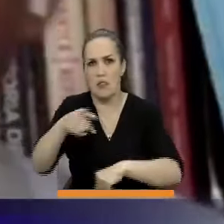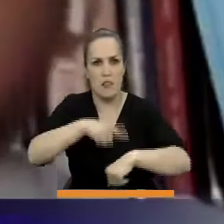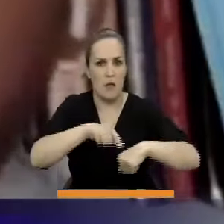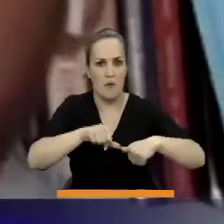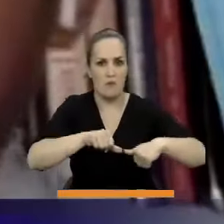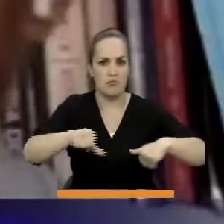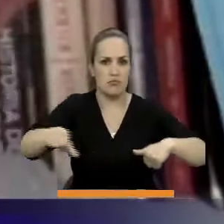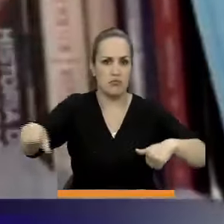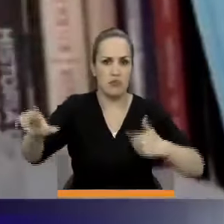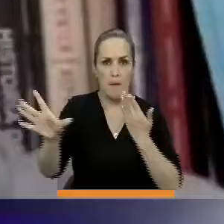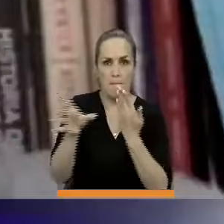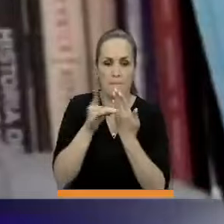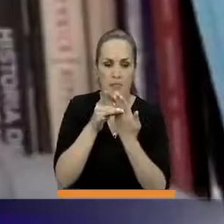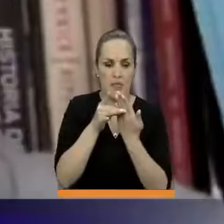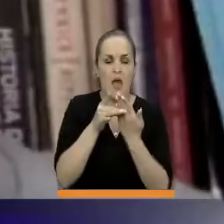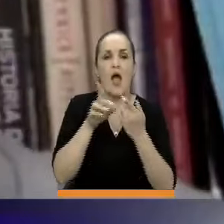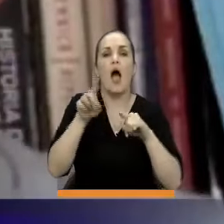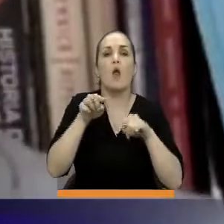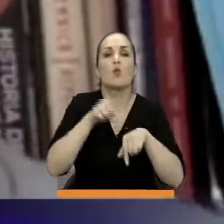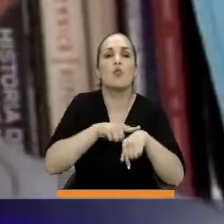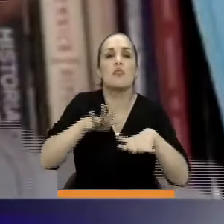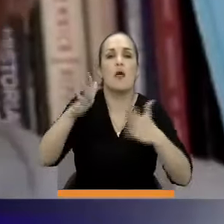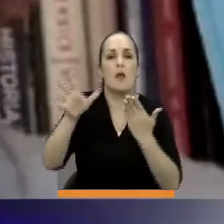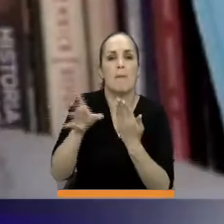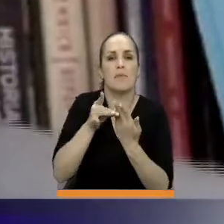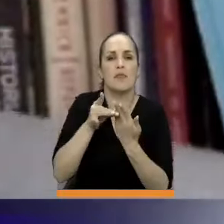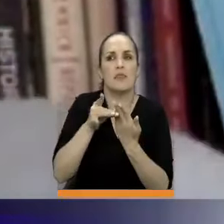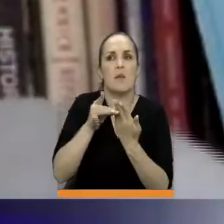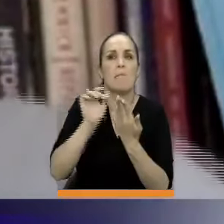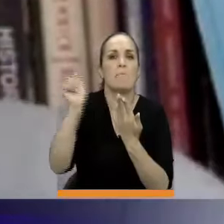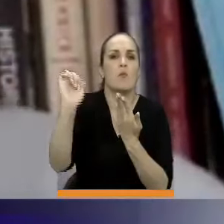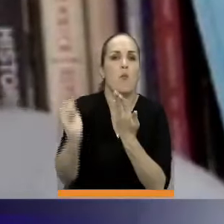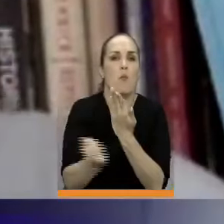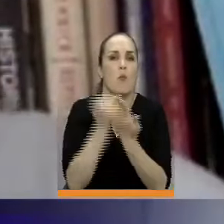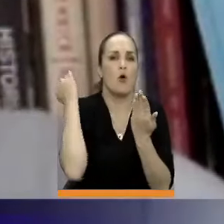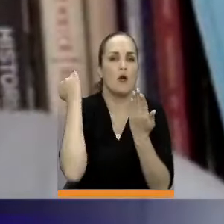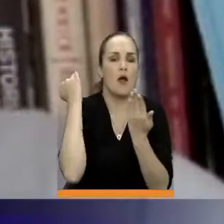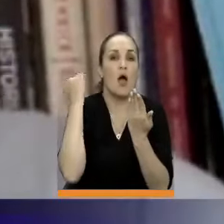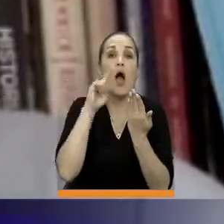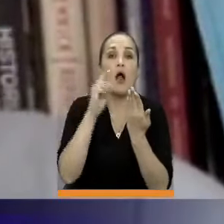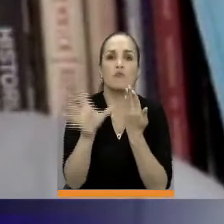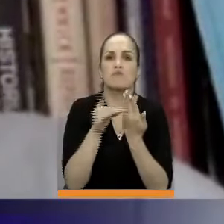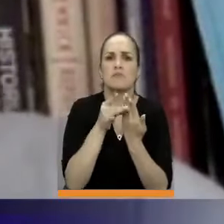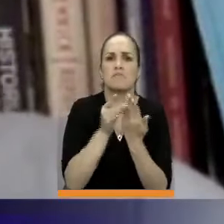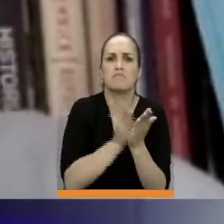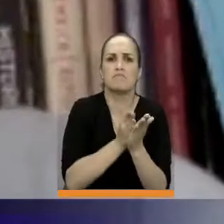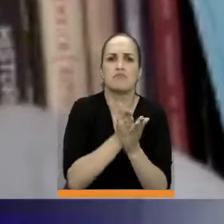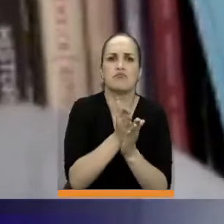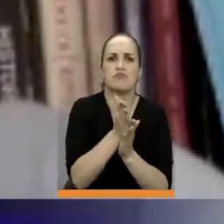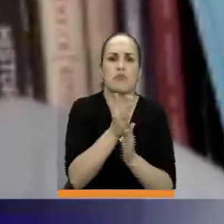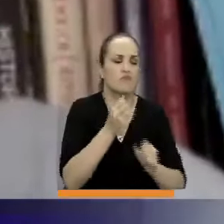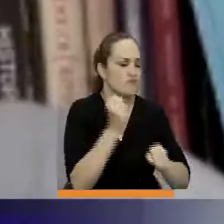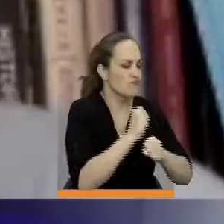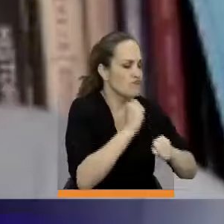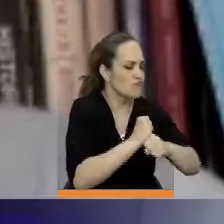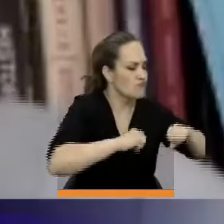tuvimos intervenciones esporádicas, pero otros tuvieron intervenciones permanentes mientras se realizaban